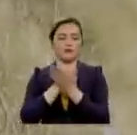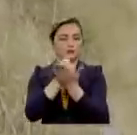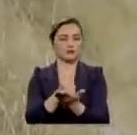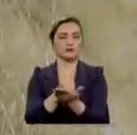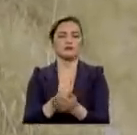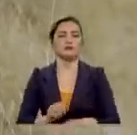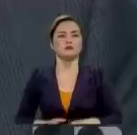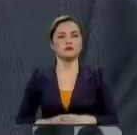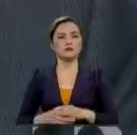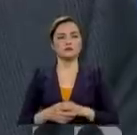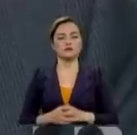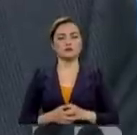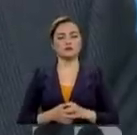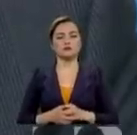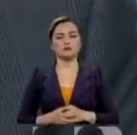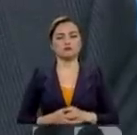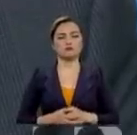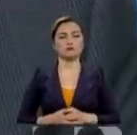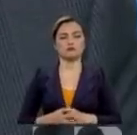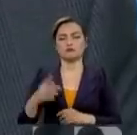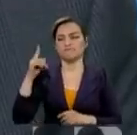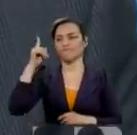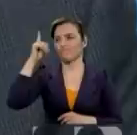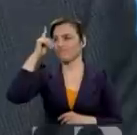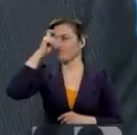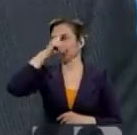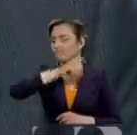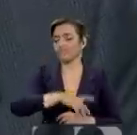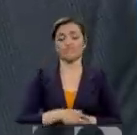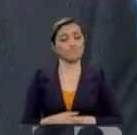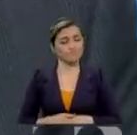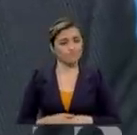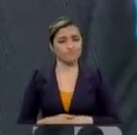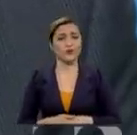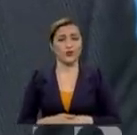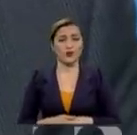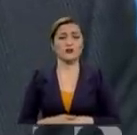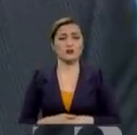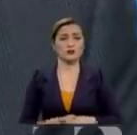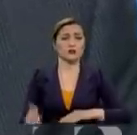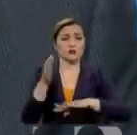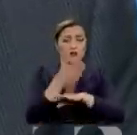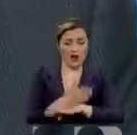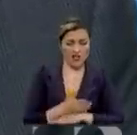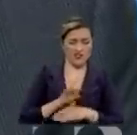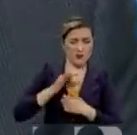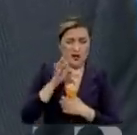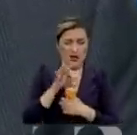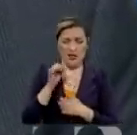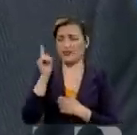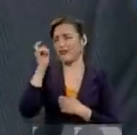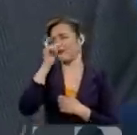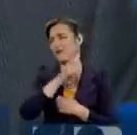a las familias. Va a ser difícil regresar a la situación antes de la pandemia. Creo que va a